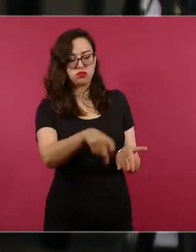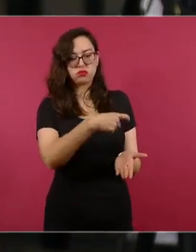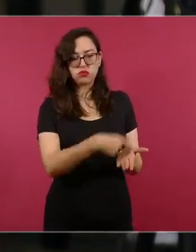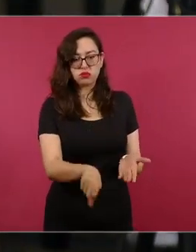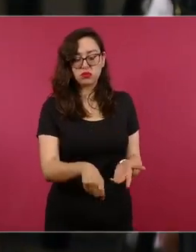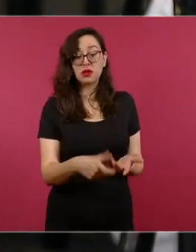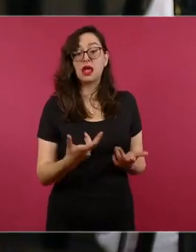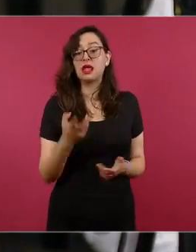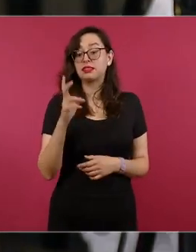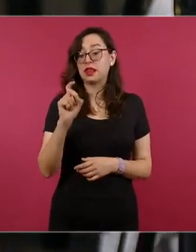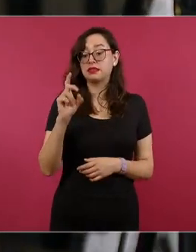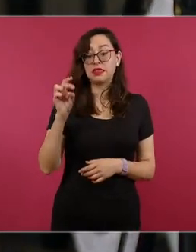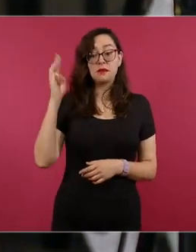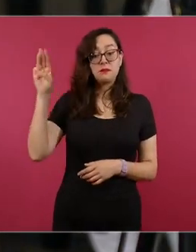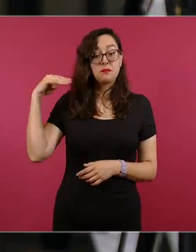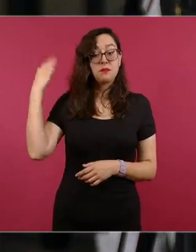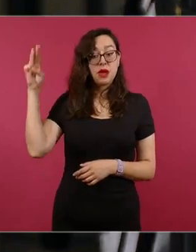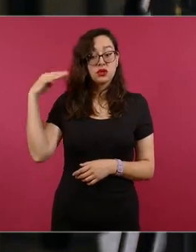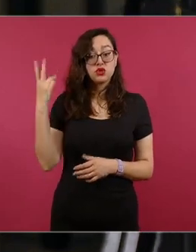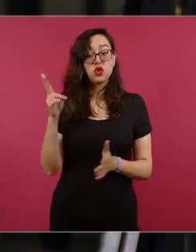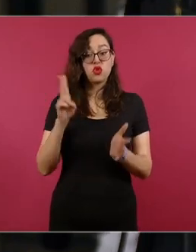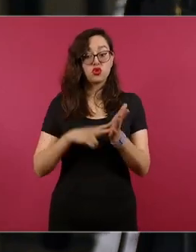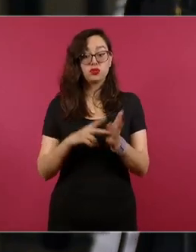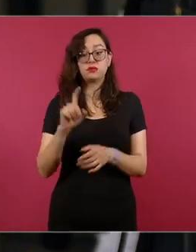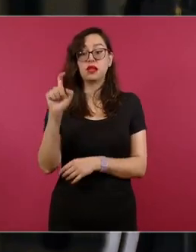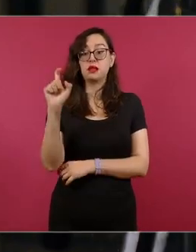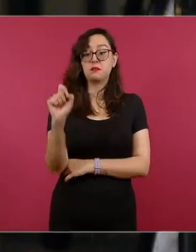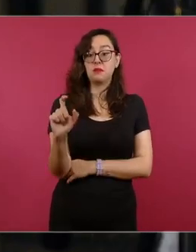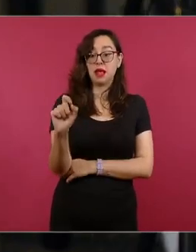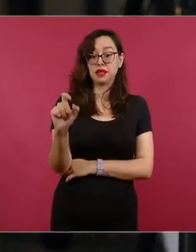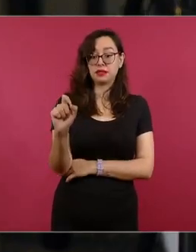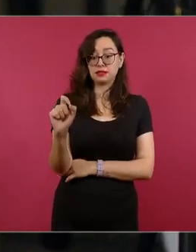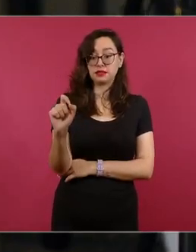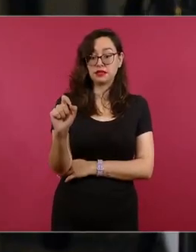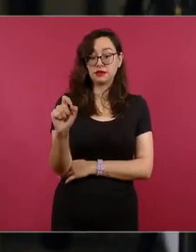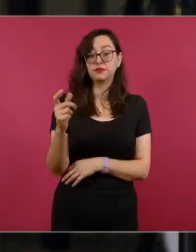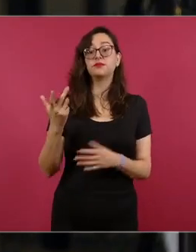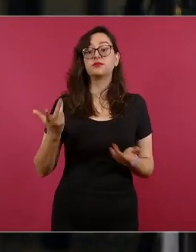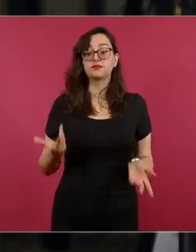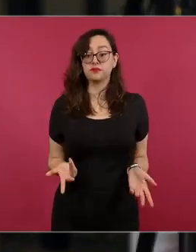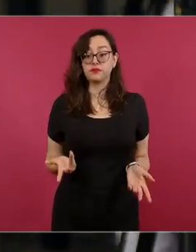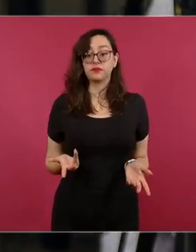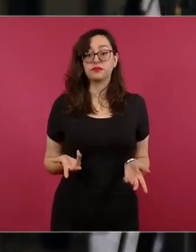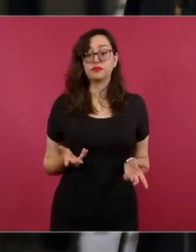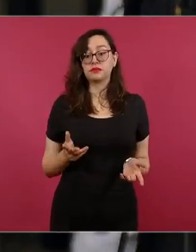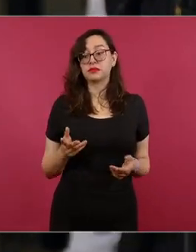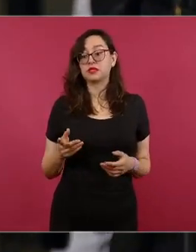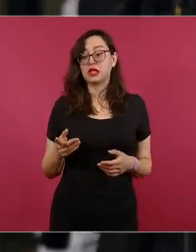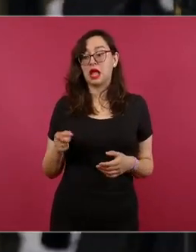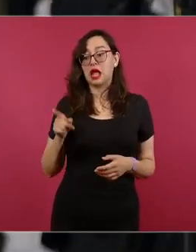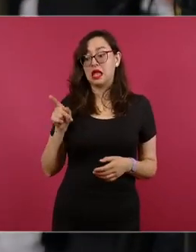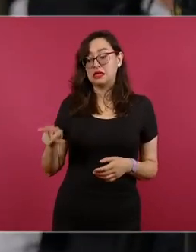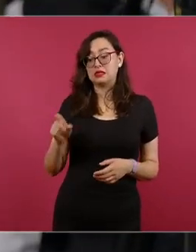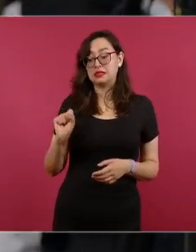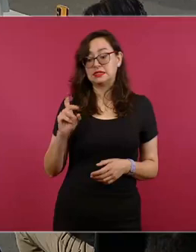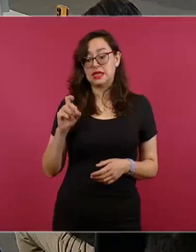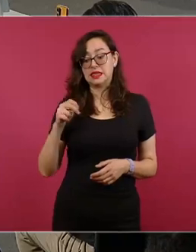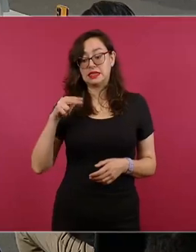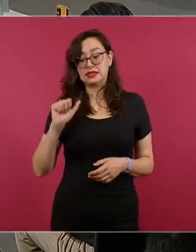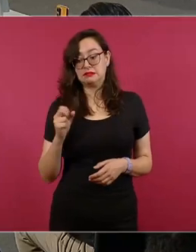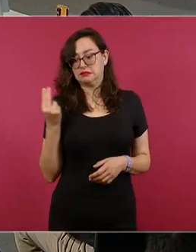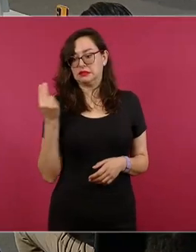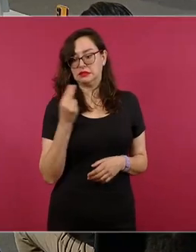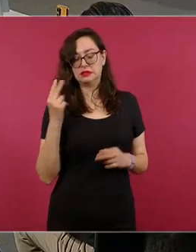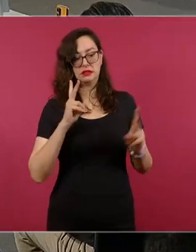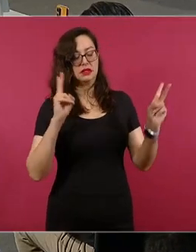marzo del 2020, lo formó como una parte de la aplicación del plan DN-III por parte del